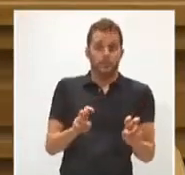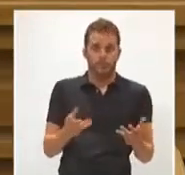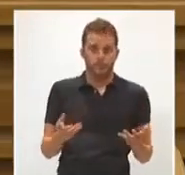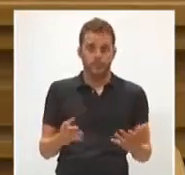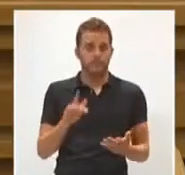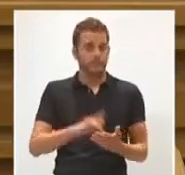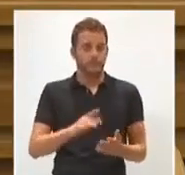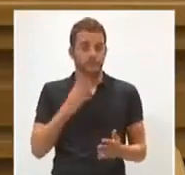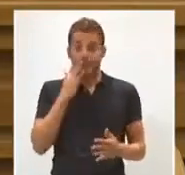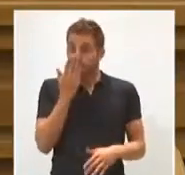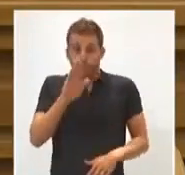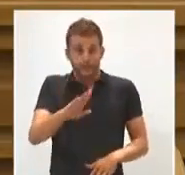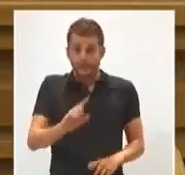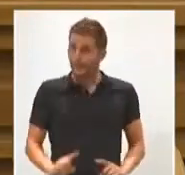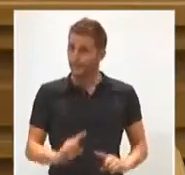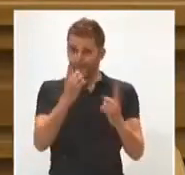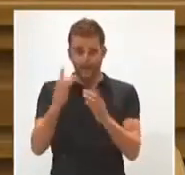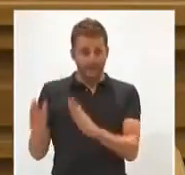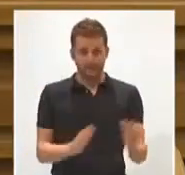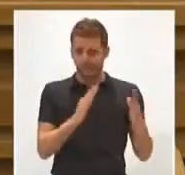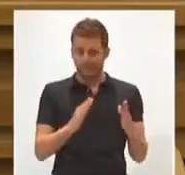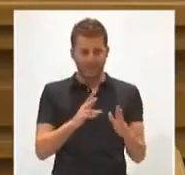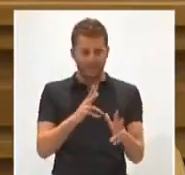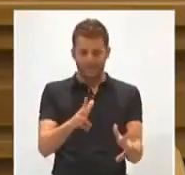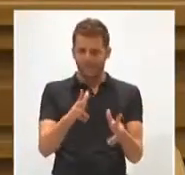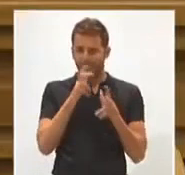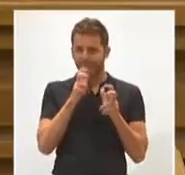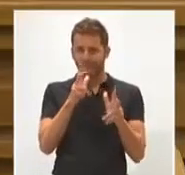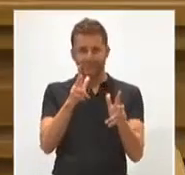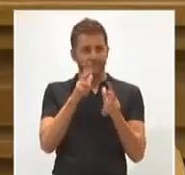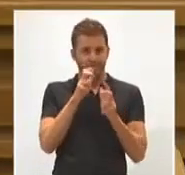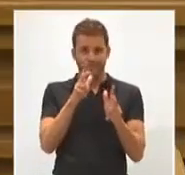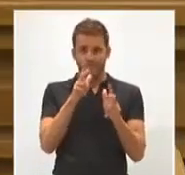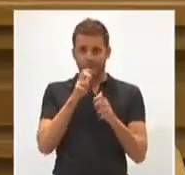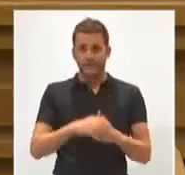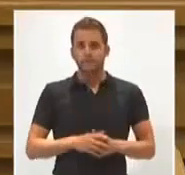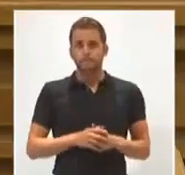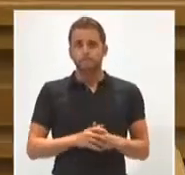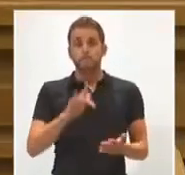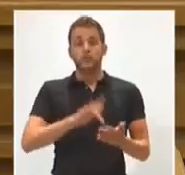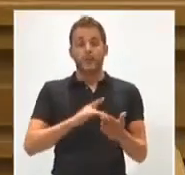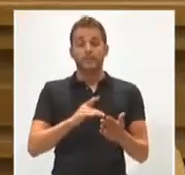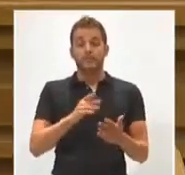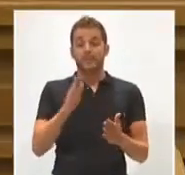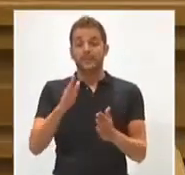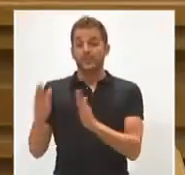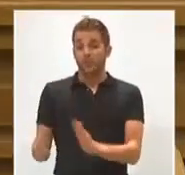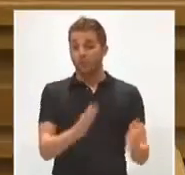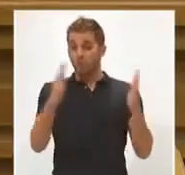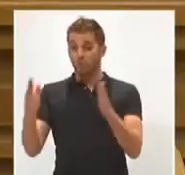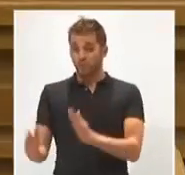que fue dramática muy dramática y el comienzo de una serie de lo que llaman olas